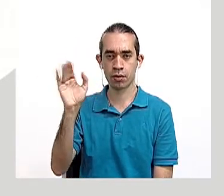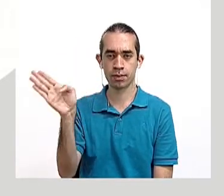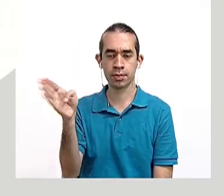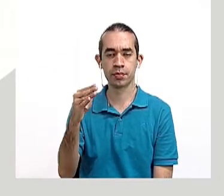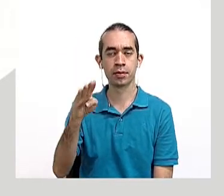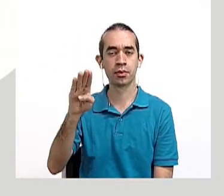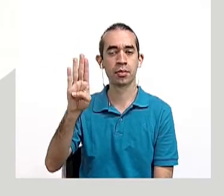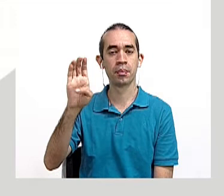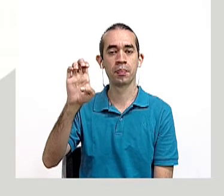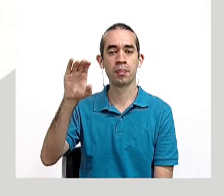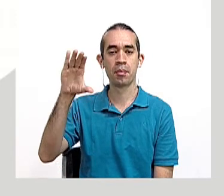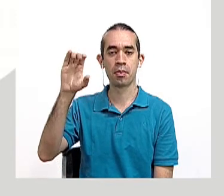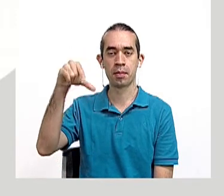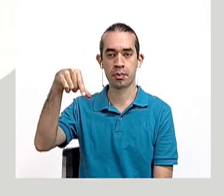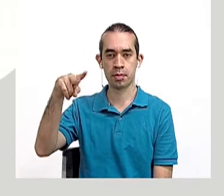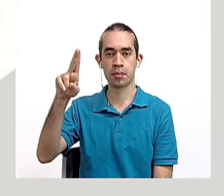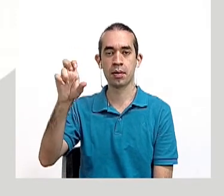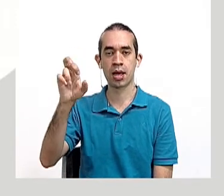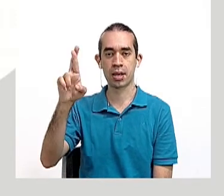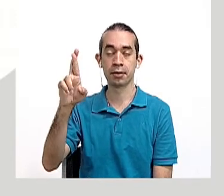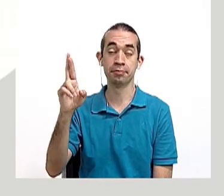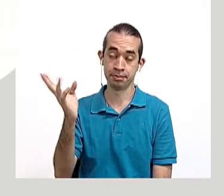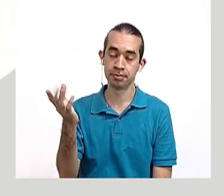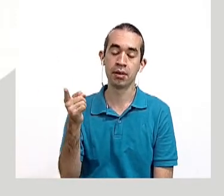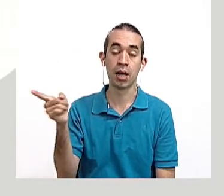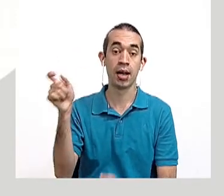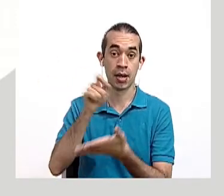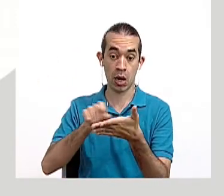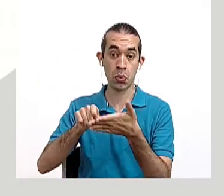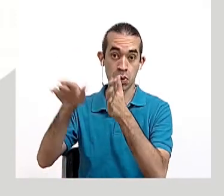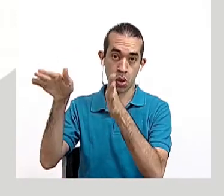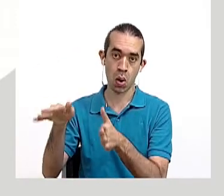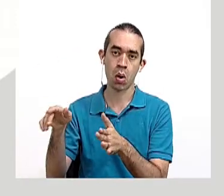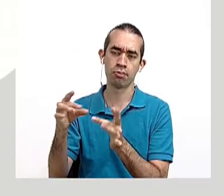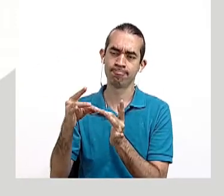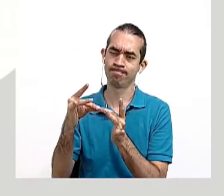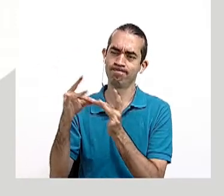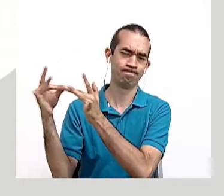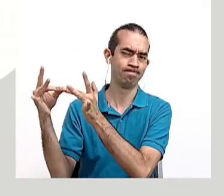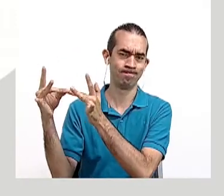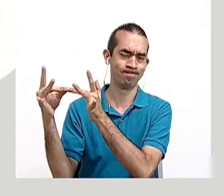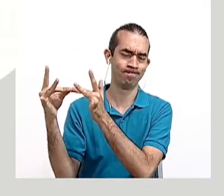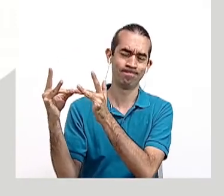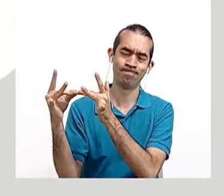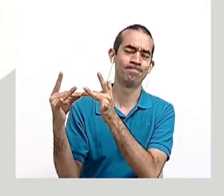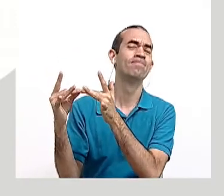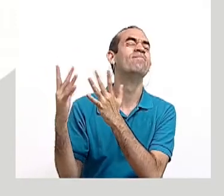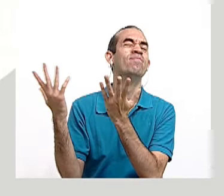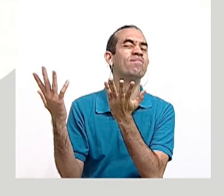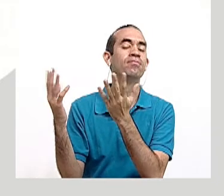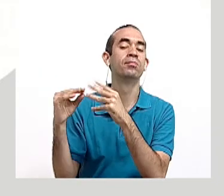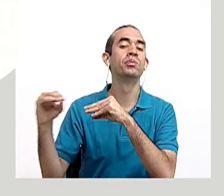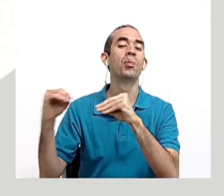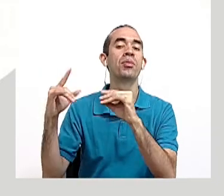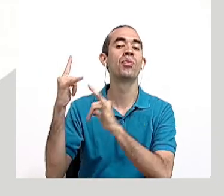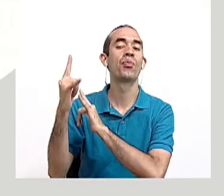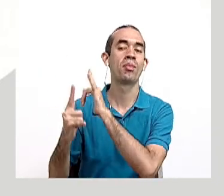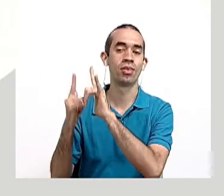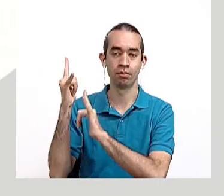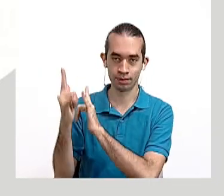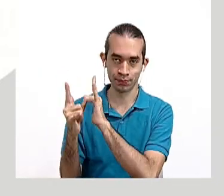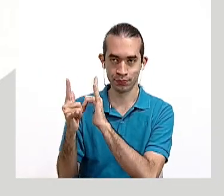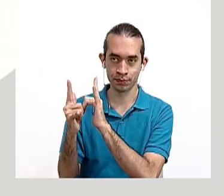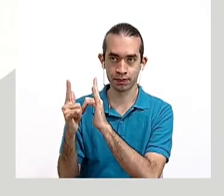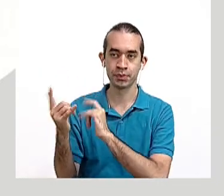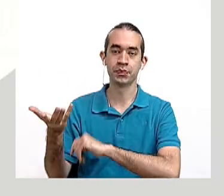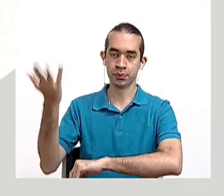este autor, Gustavo Adolfo Bécquer, ha sido una de las figuras más destacadas en el movimiento romántico,